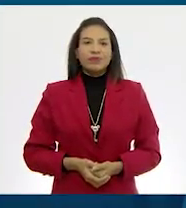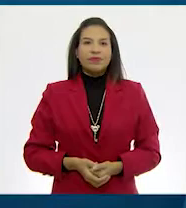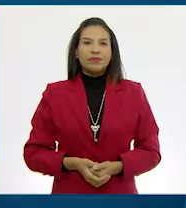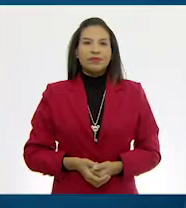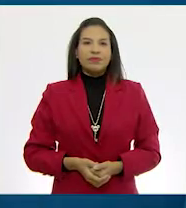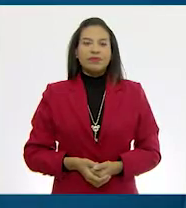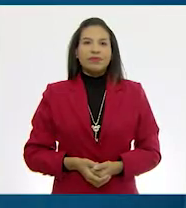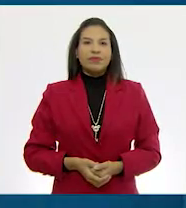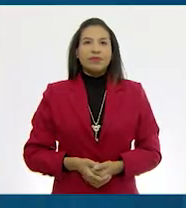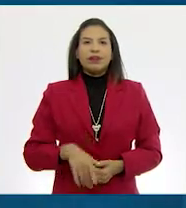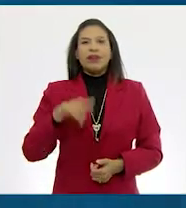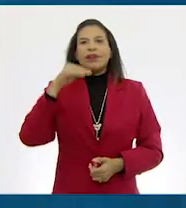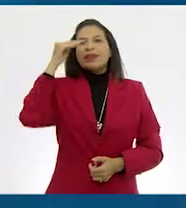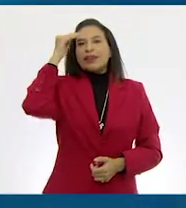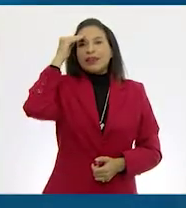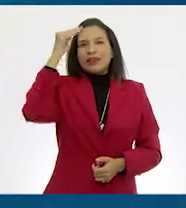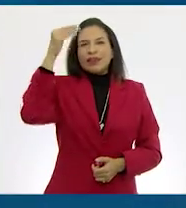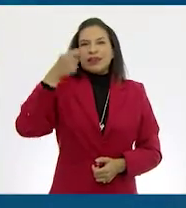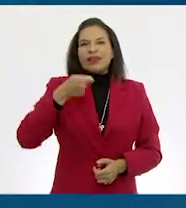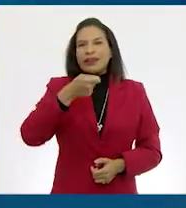el señor de la noche